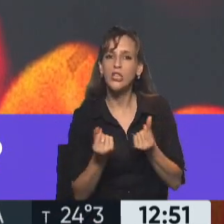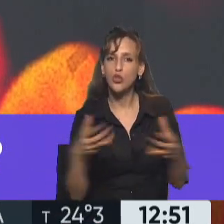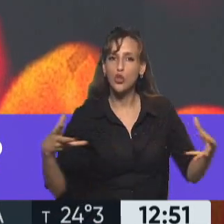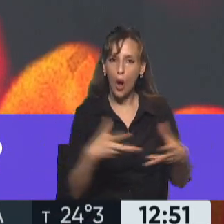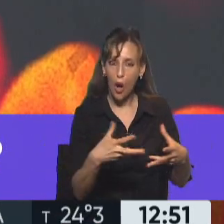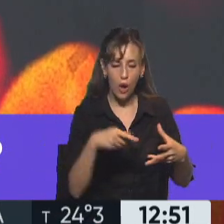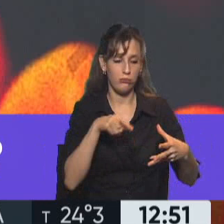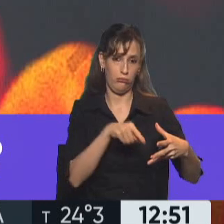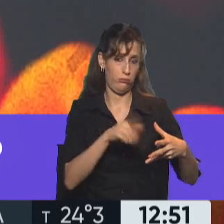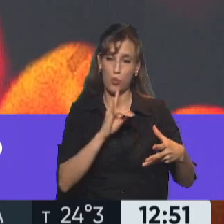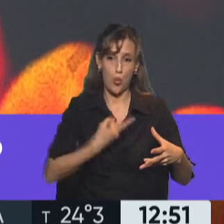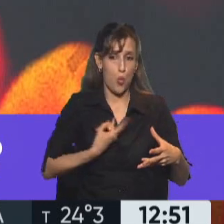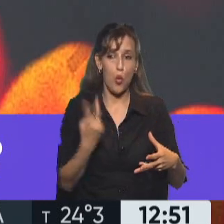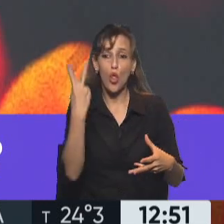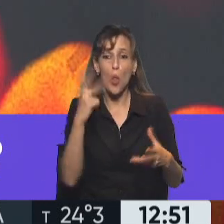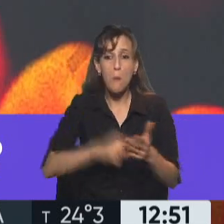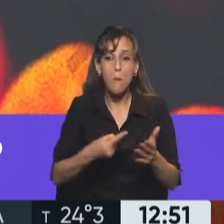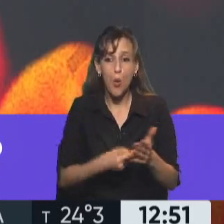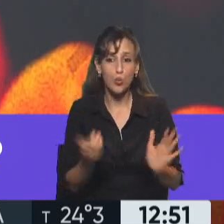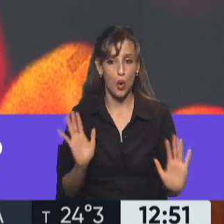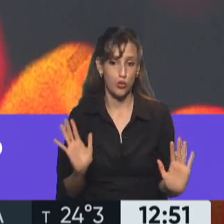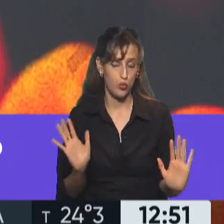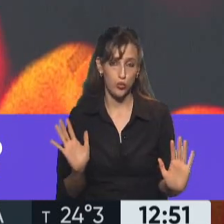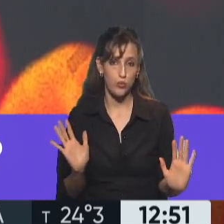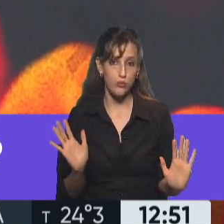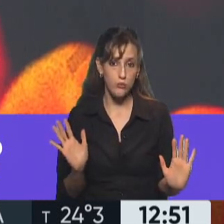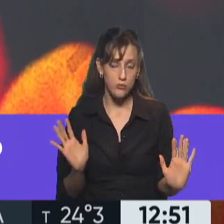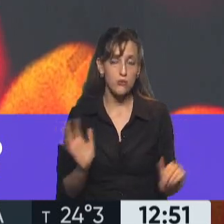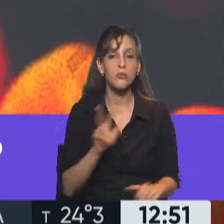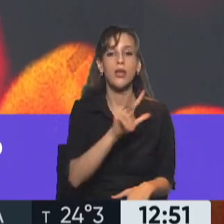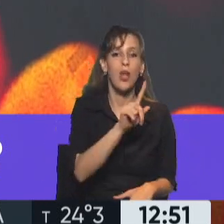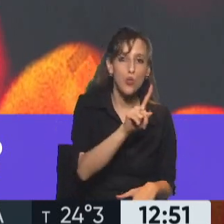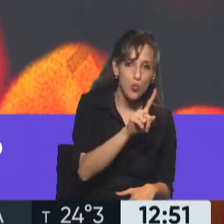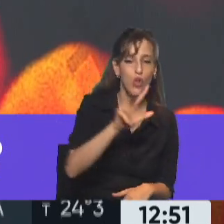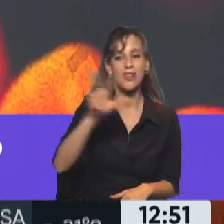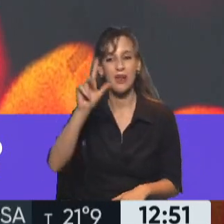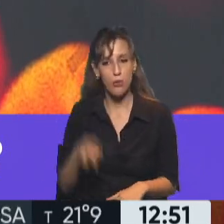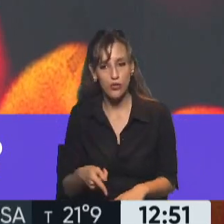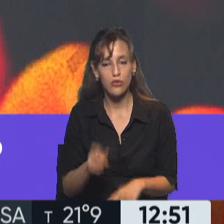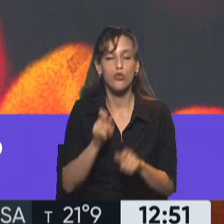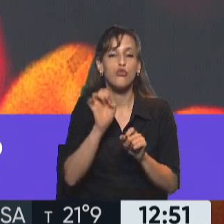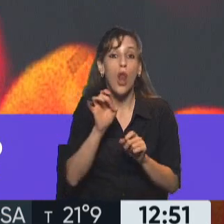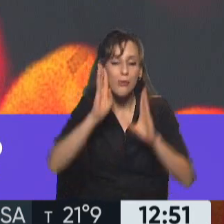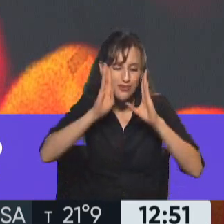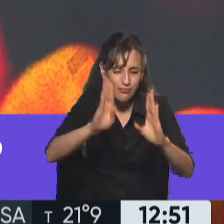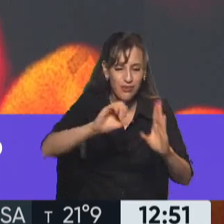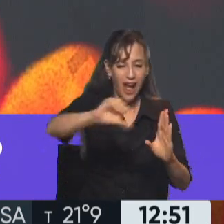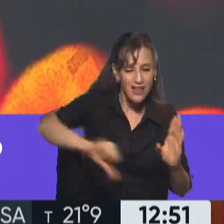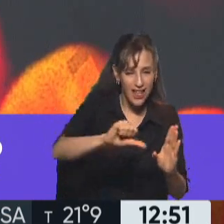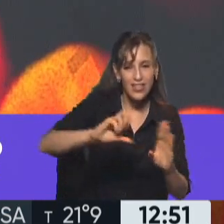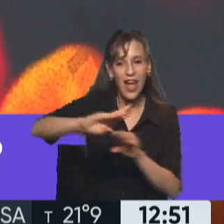este caso es 2 puntitos de 31 a 33, solamente para aceite y solamente para harina de soja, y lo utiliza